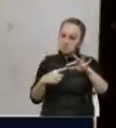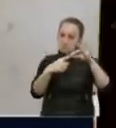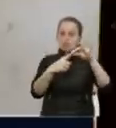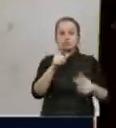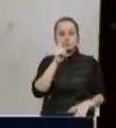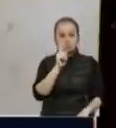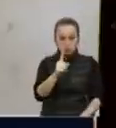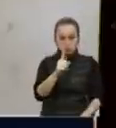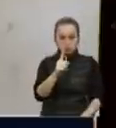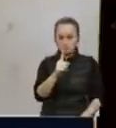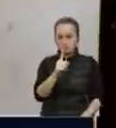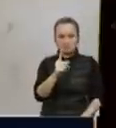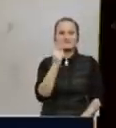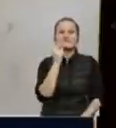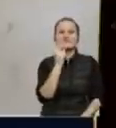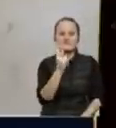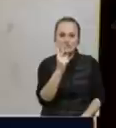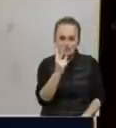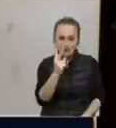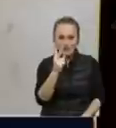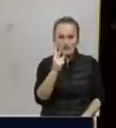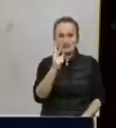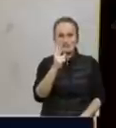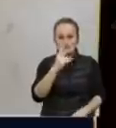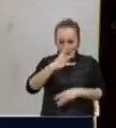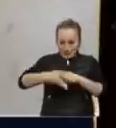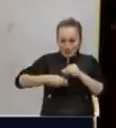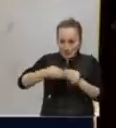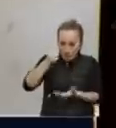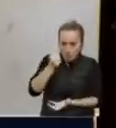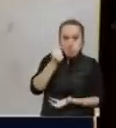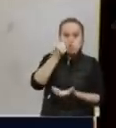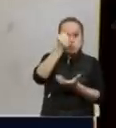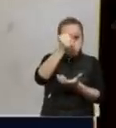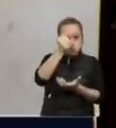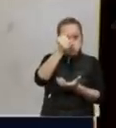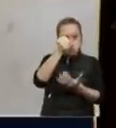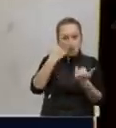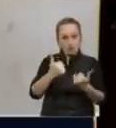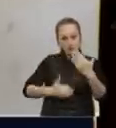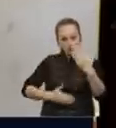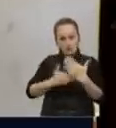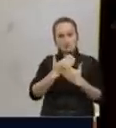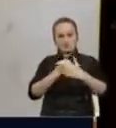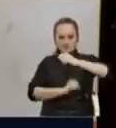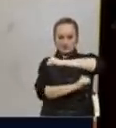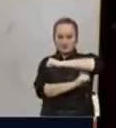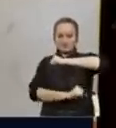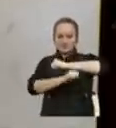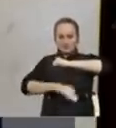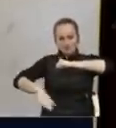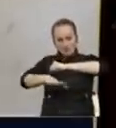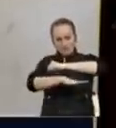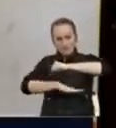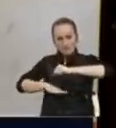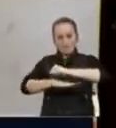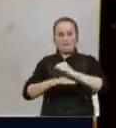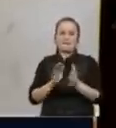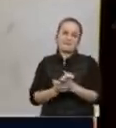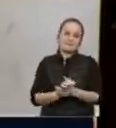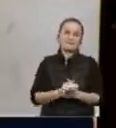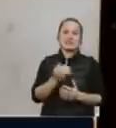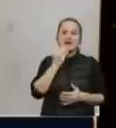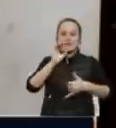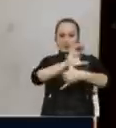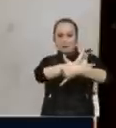uno, sino dos, con esta adición que empecemos a desarrollar las bases, probablemente uno en la